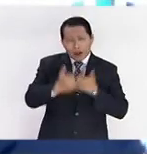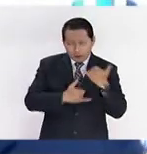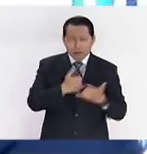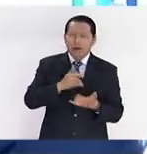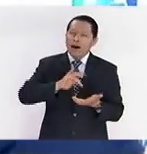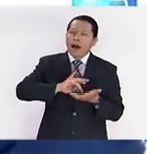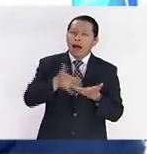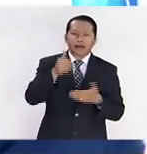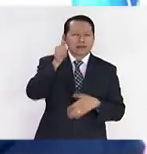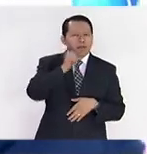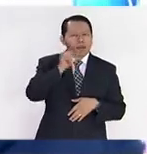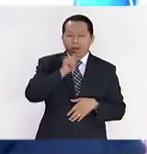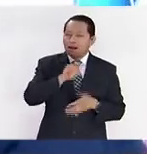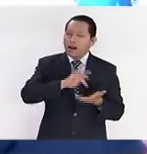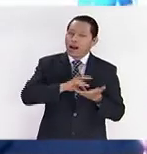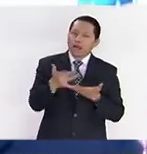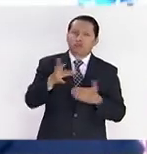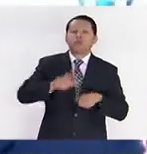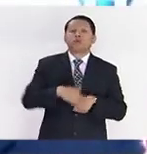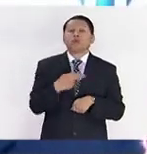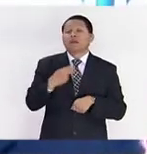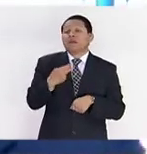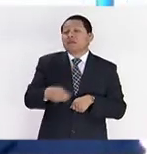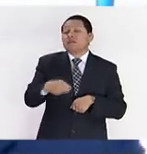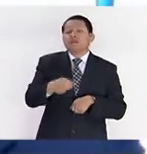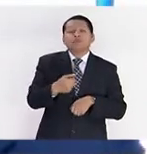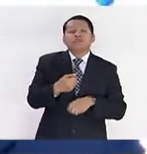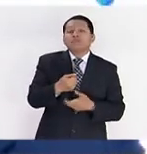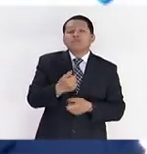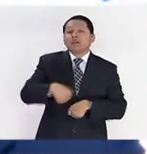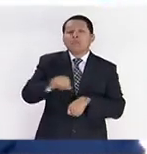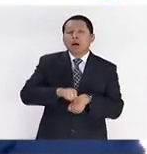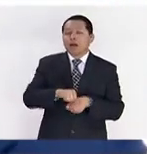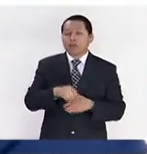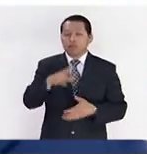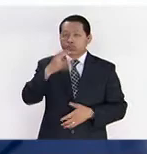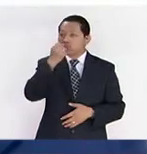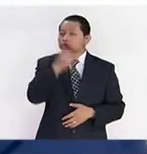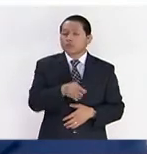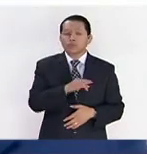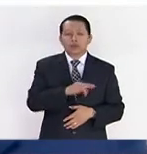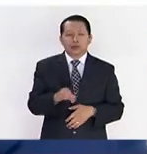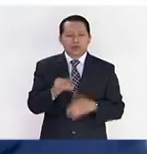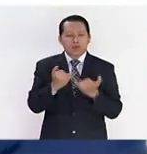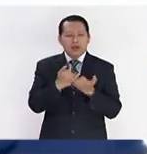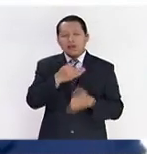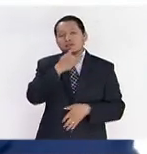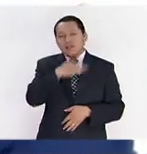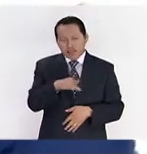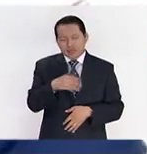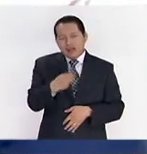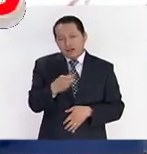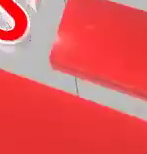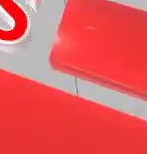siempre, por tener esta semana tan maravillosa de ser parte de esta fiesta que va a ser esta